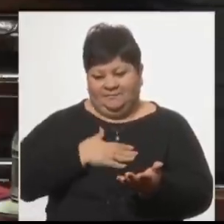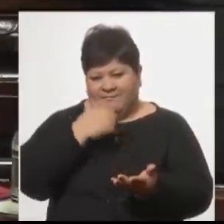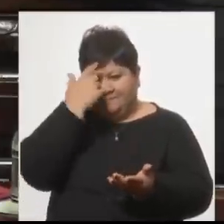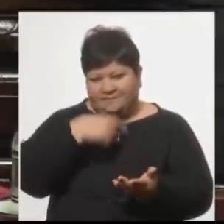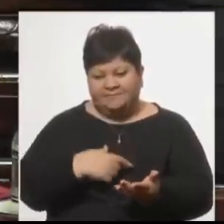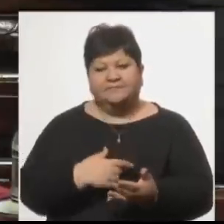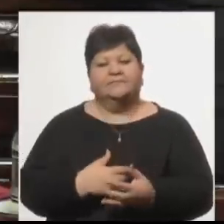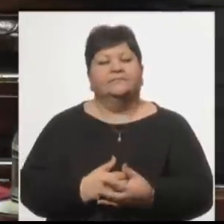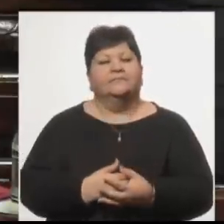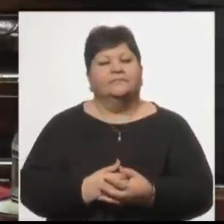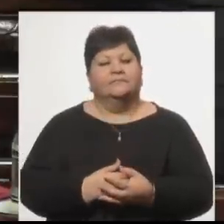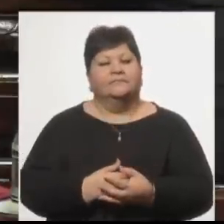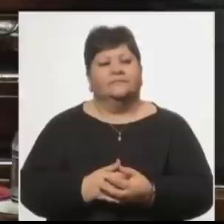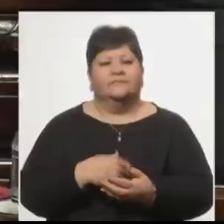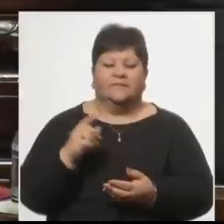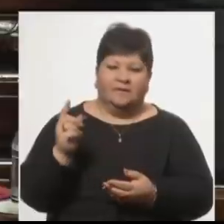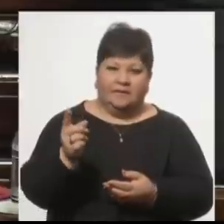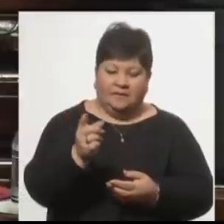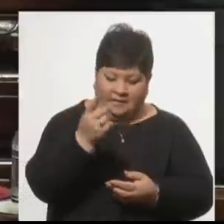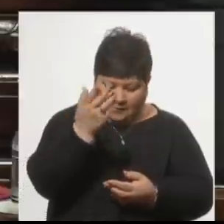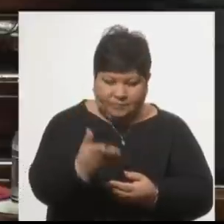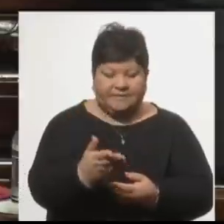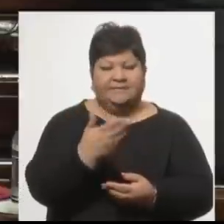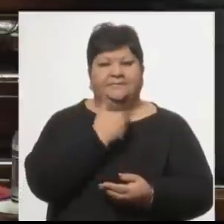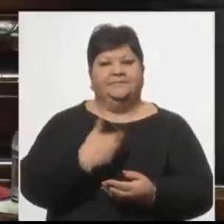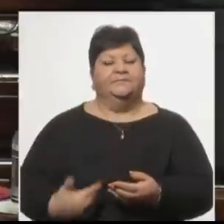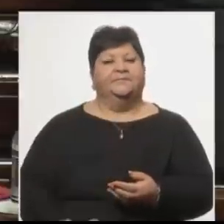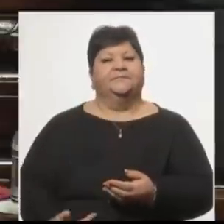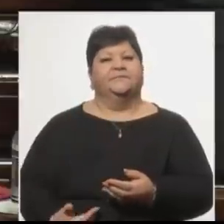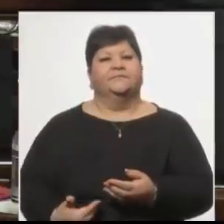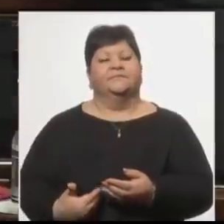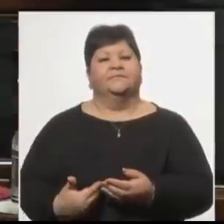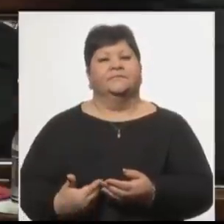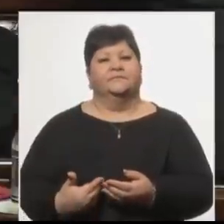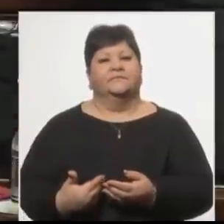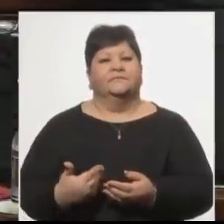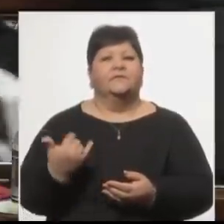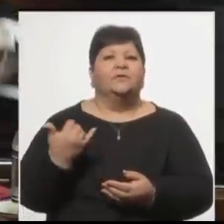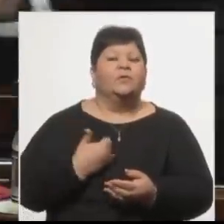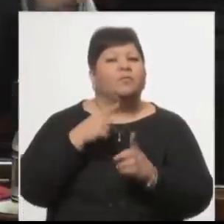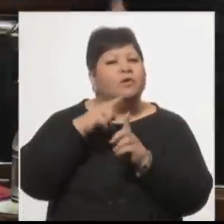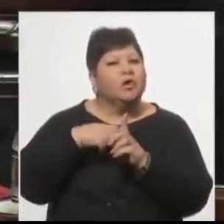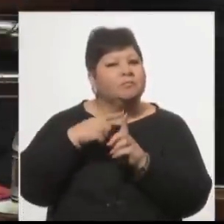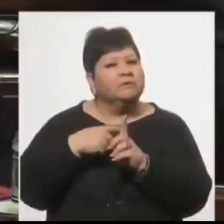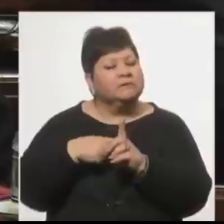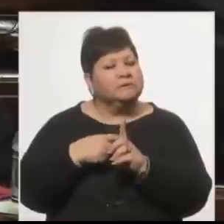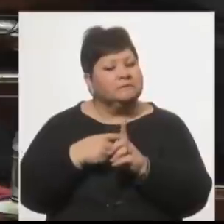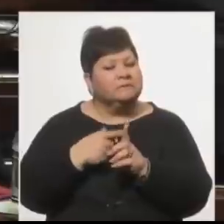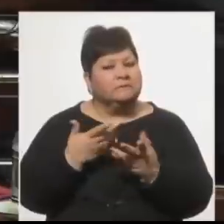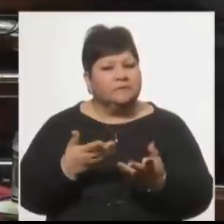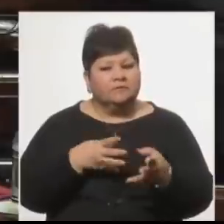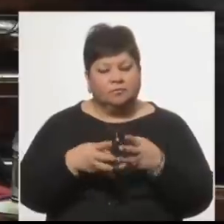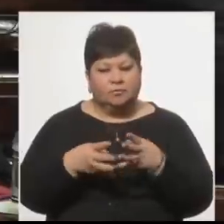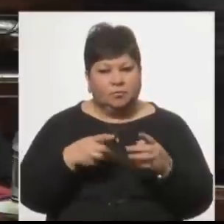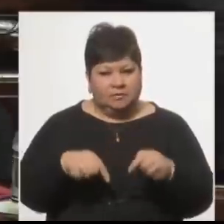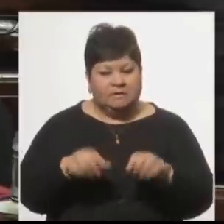A usted, particularmente, señora presidenta, por cómo ha conducido en estos meses, y a los colegas, porque